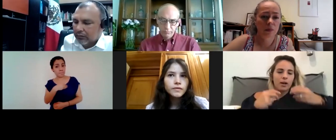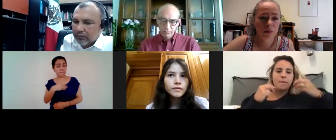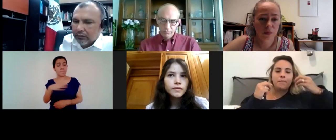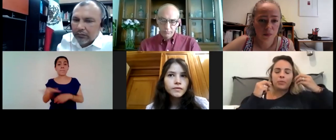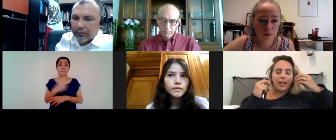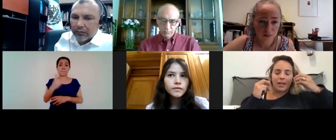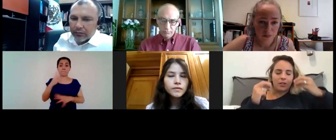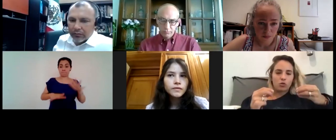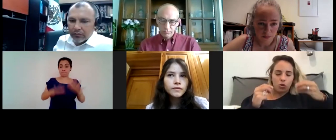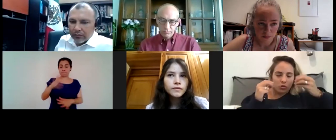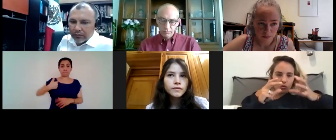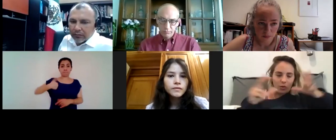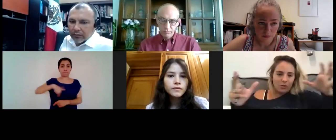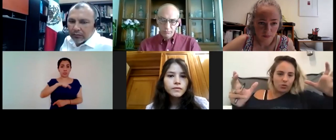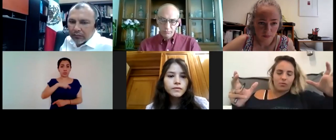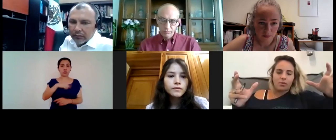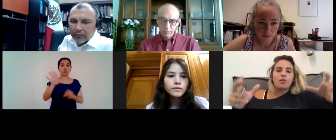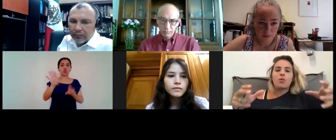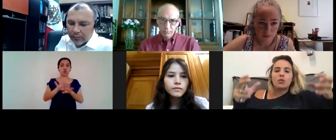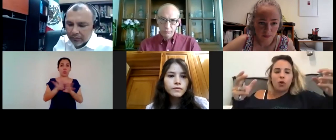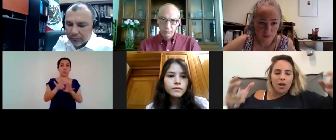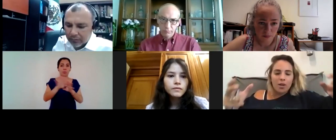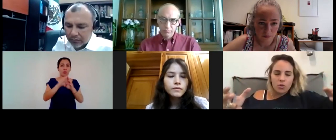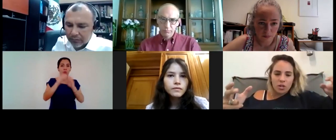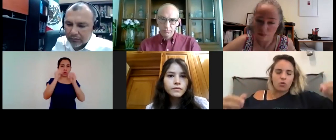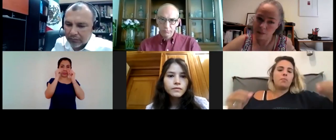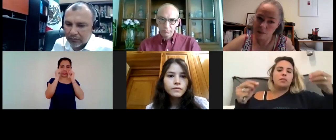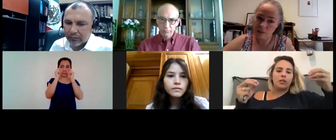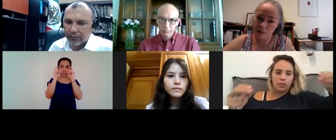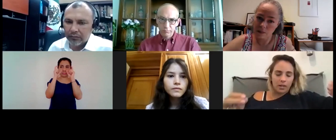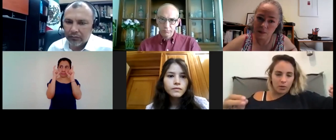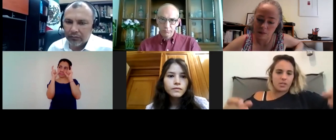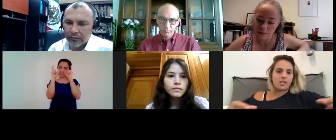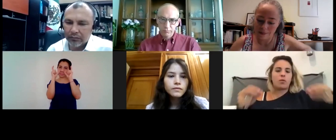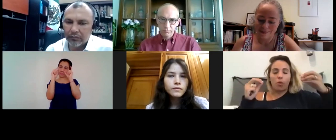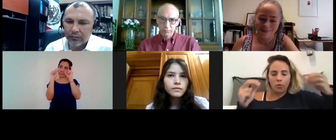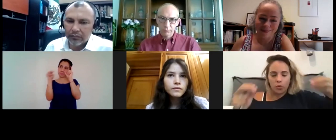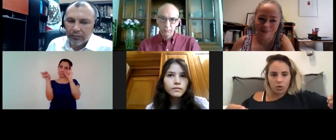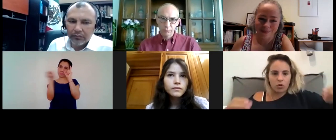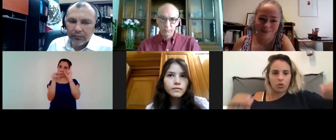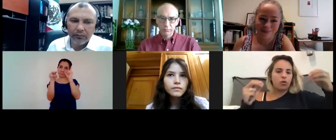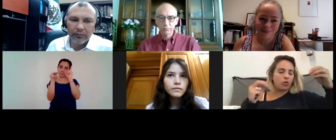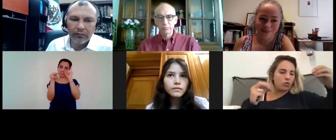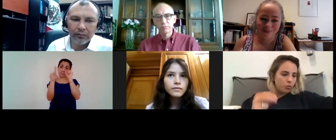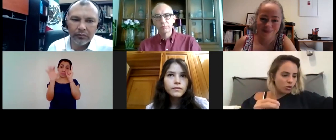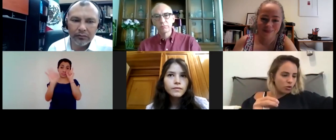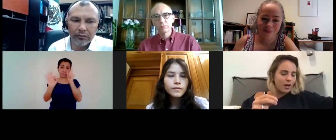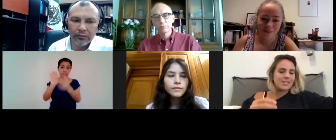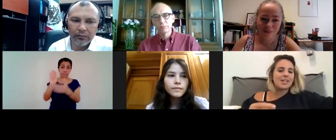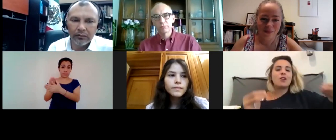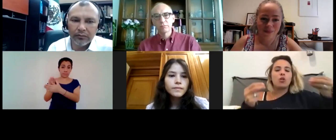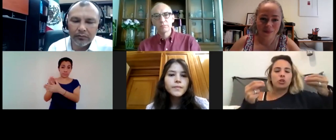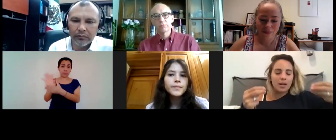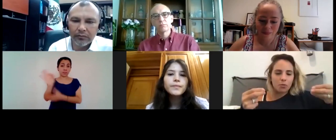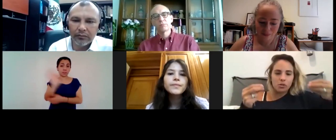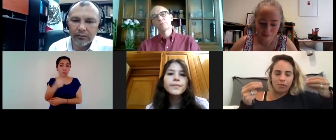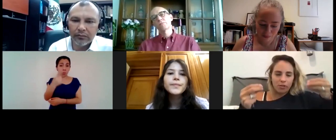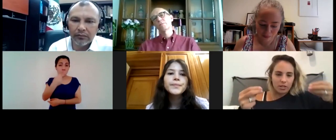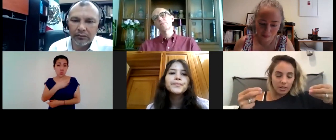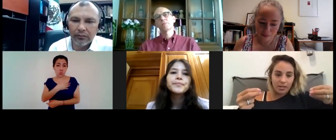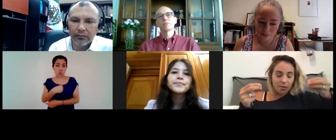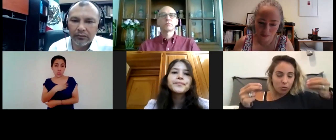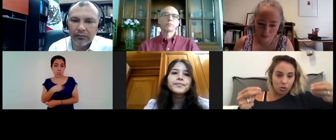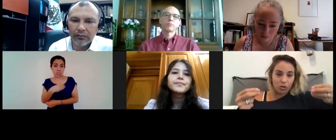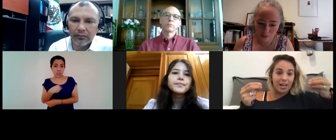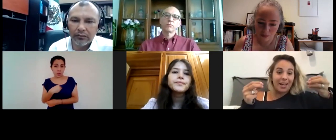boca, de los ojos gruesos. Cuando hay un hijo metido en delincuencia, cuando hay un hijo consumiendo drogas, lo tenemos